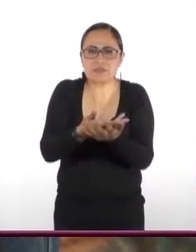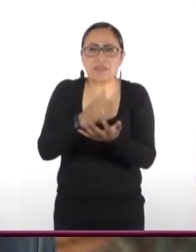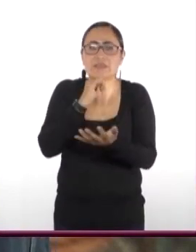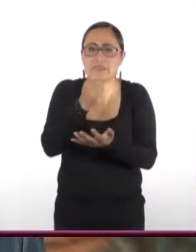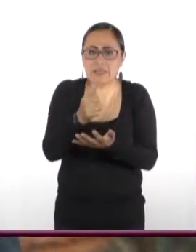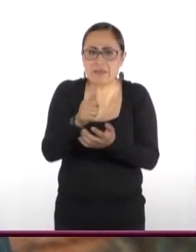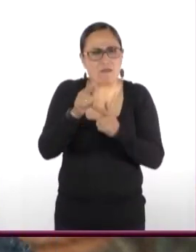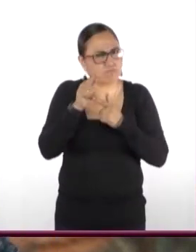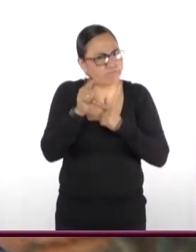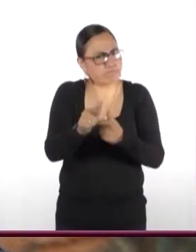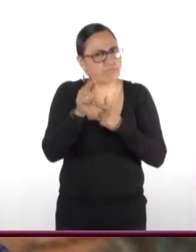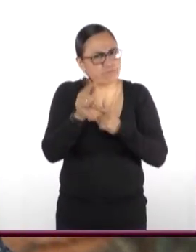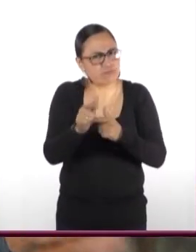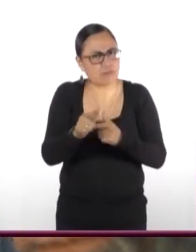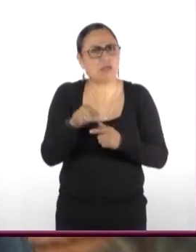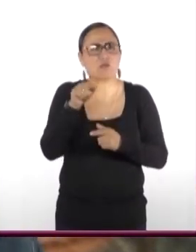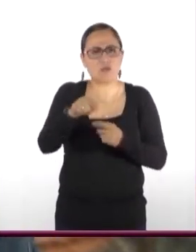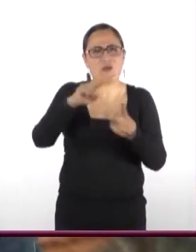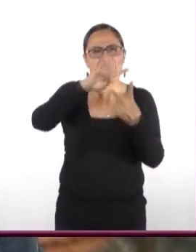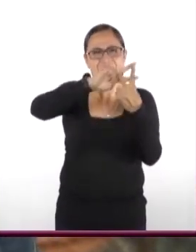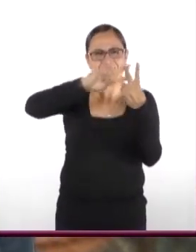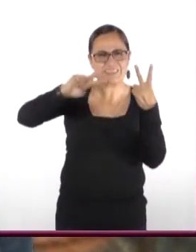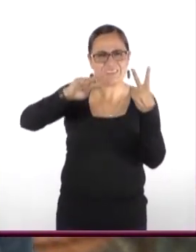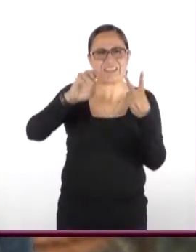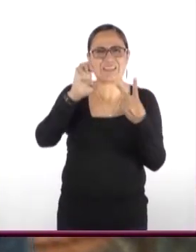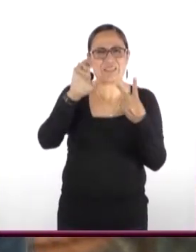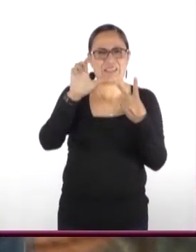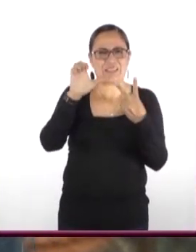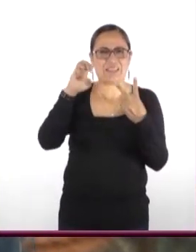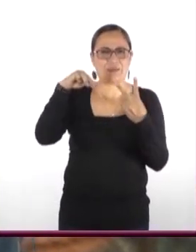decir, de manera continua. Pongan el hashtag